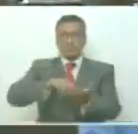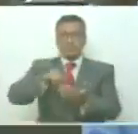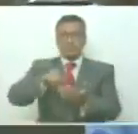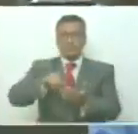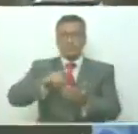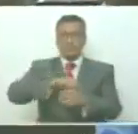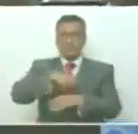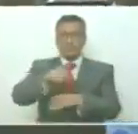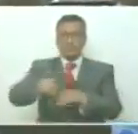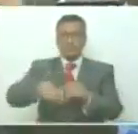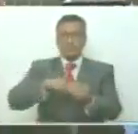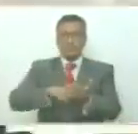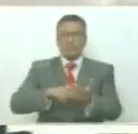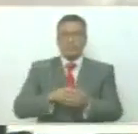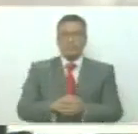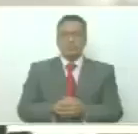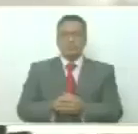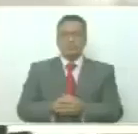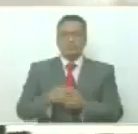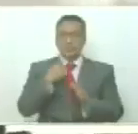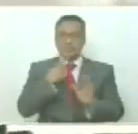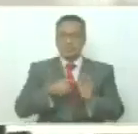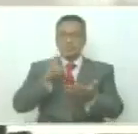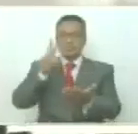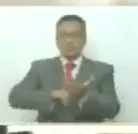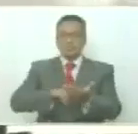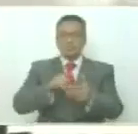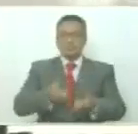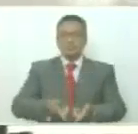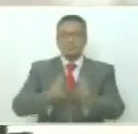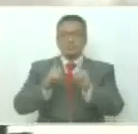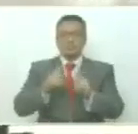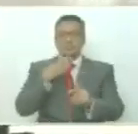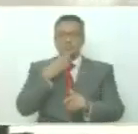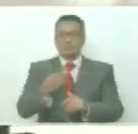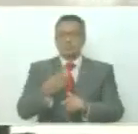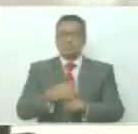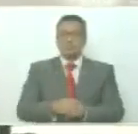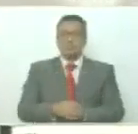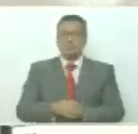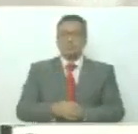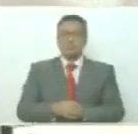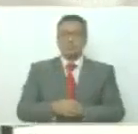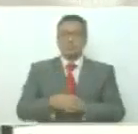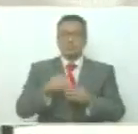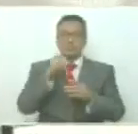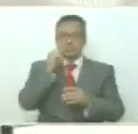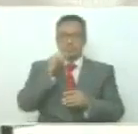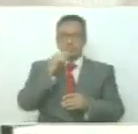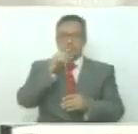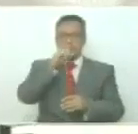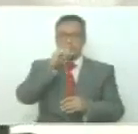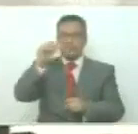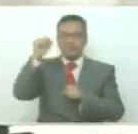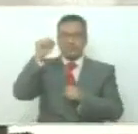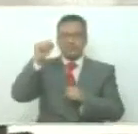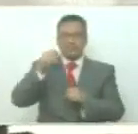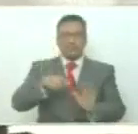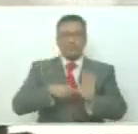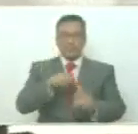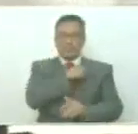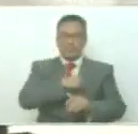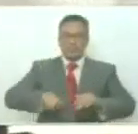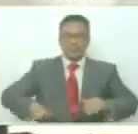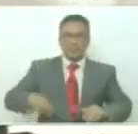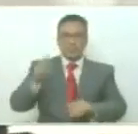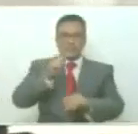por unanimidad. Se declara aprobada la autorización solicitada por el ciudadano Nicolás Maduro Moros, presidente